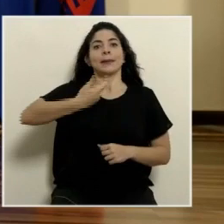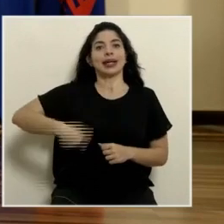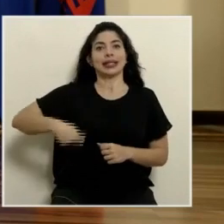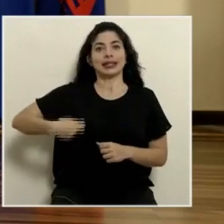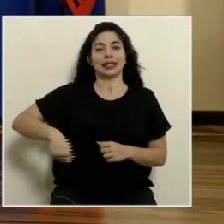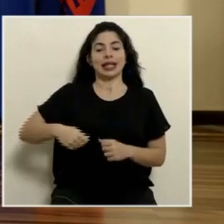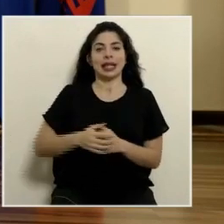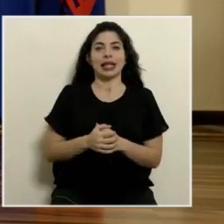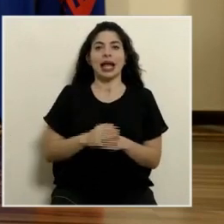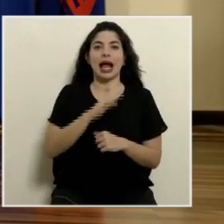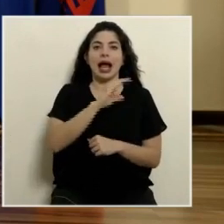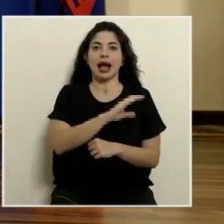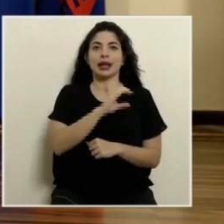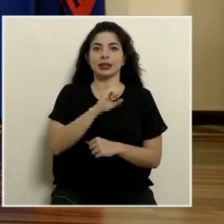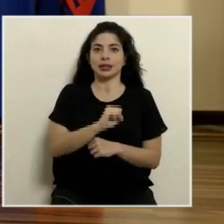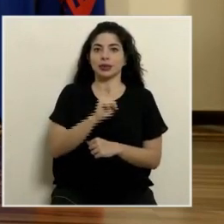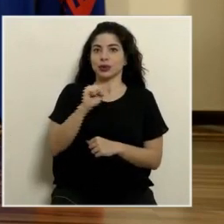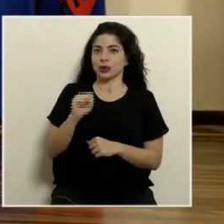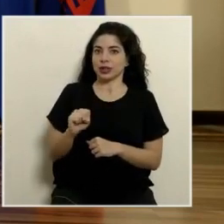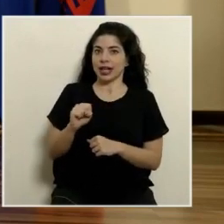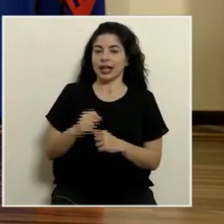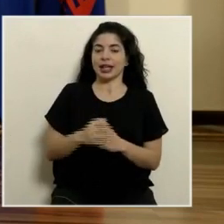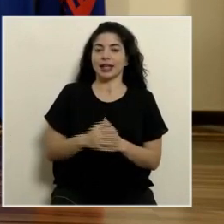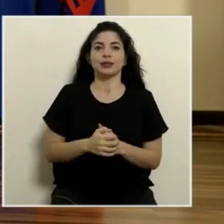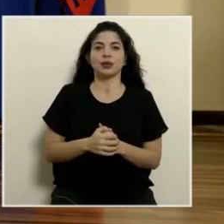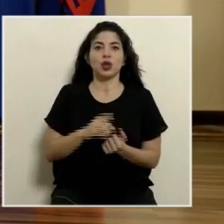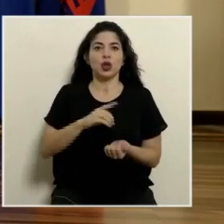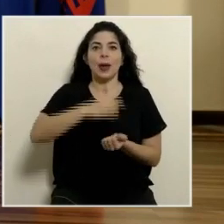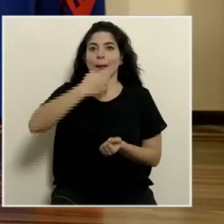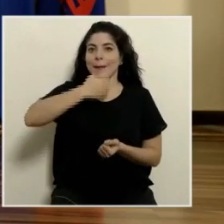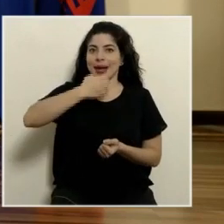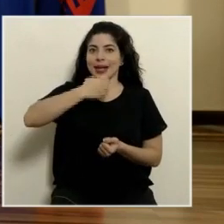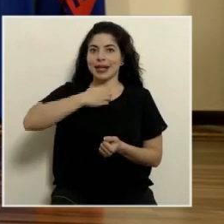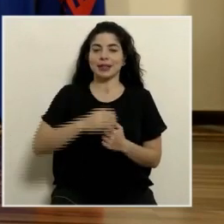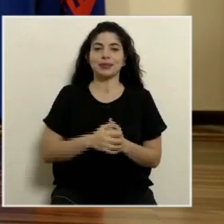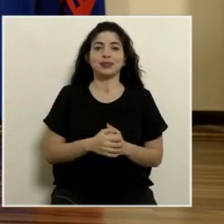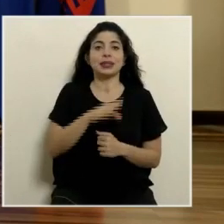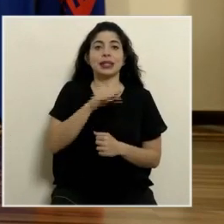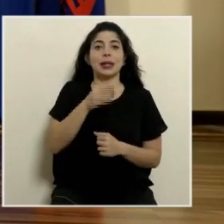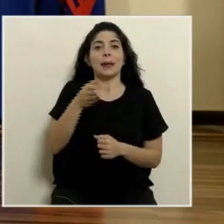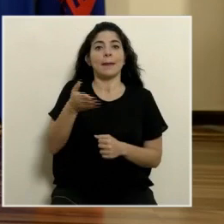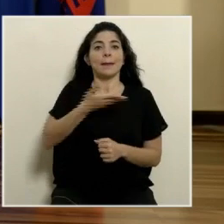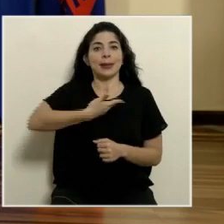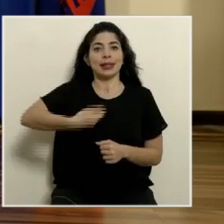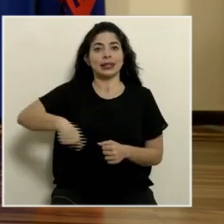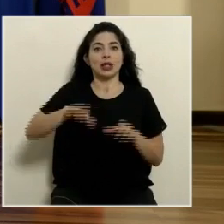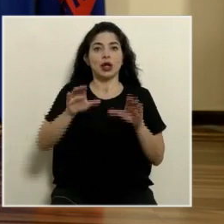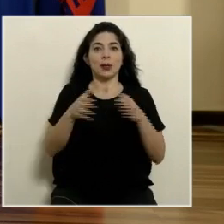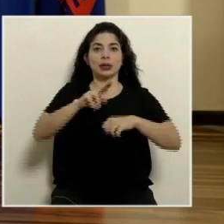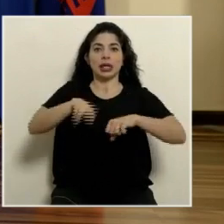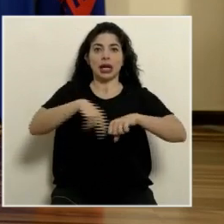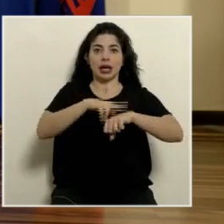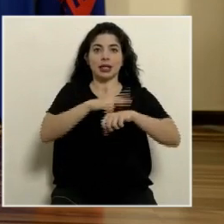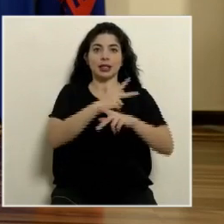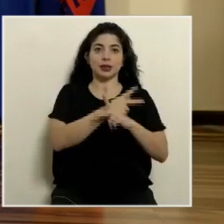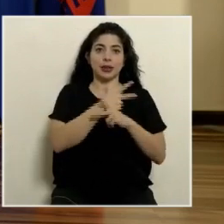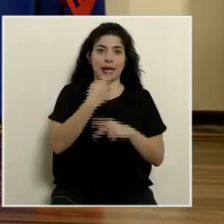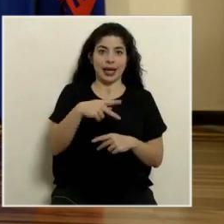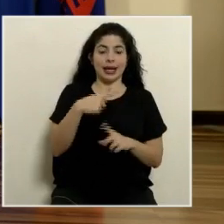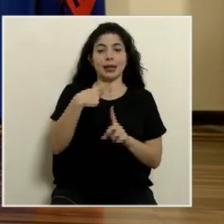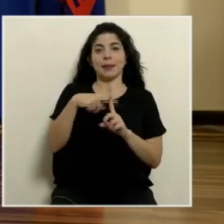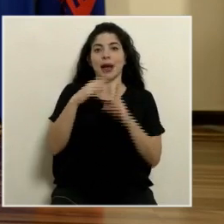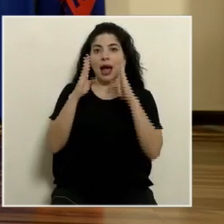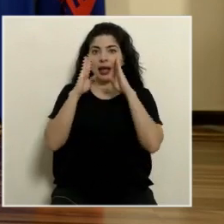presidente ejecutivo de la Caja Costarricense de Seguro Social, el doctor Román Macaya, y el presidente de la Comisión Nacional de Prevención de Riesgos